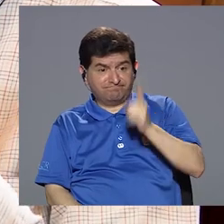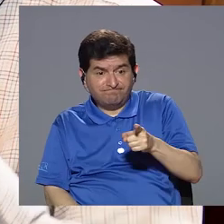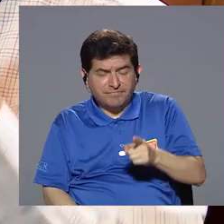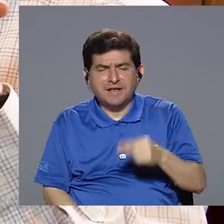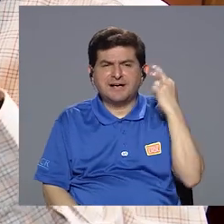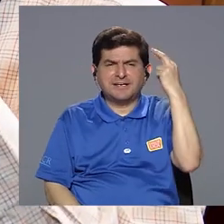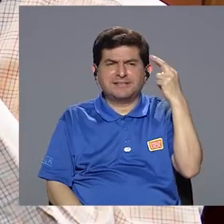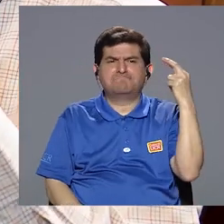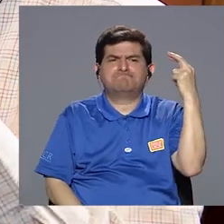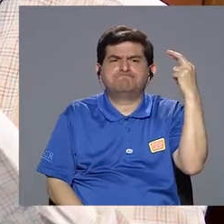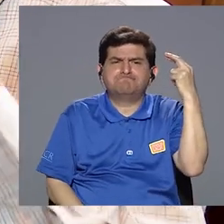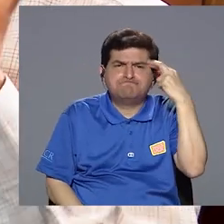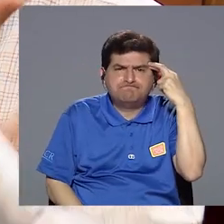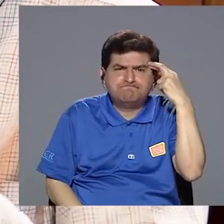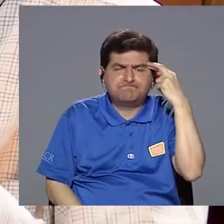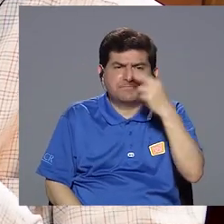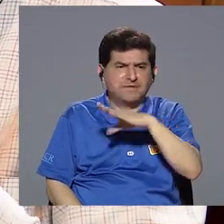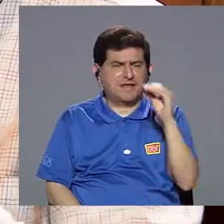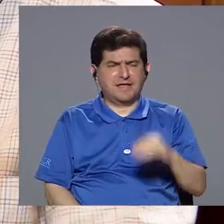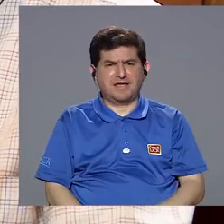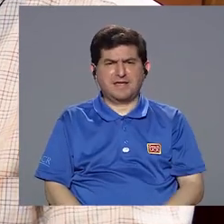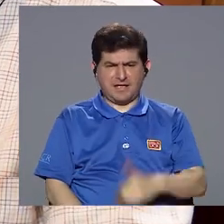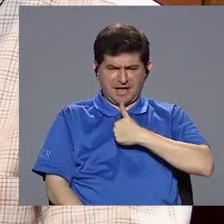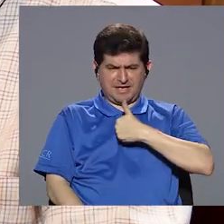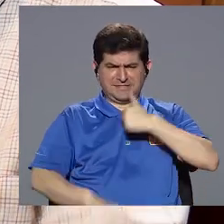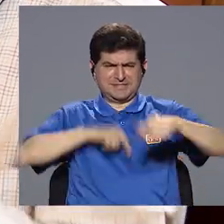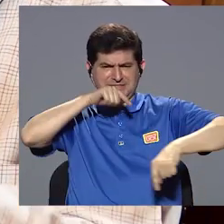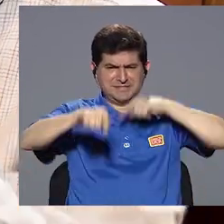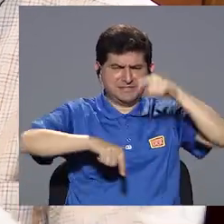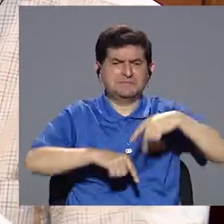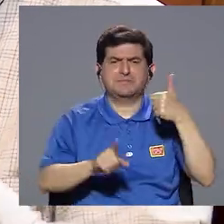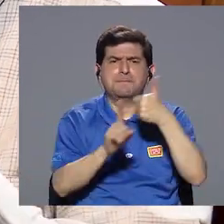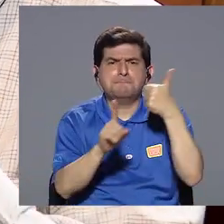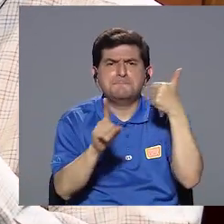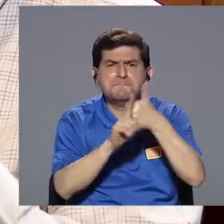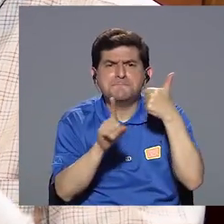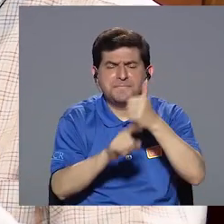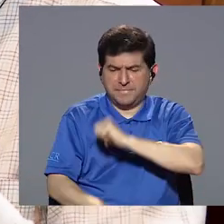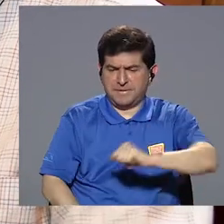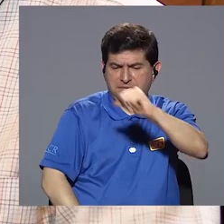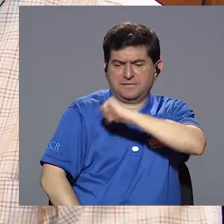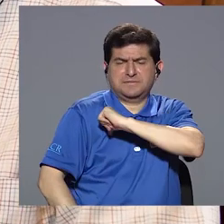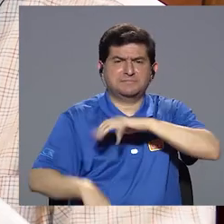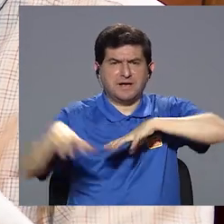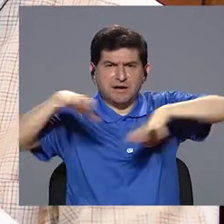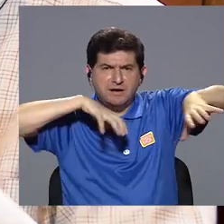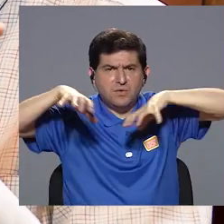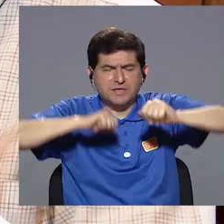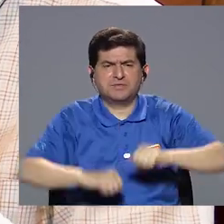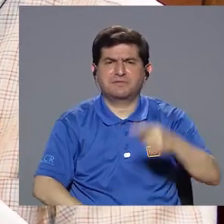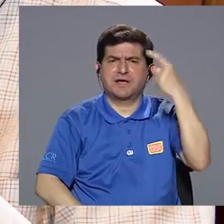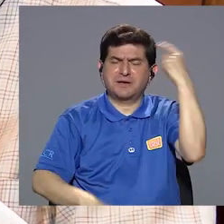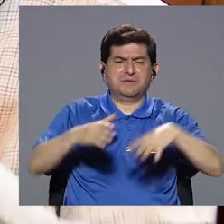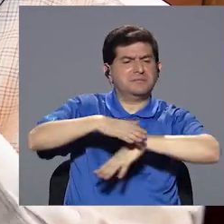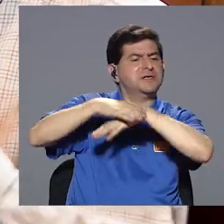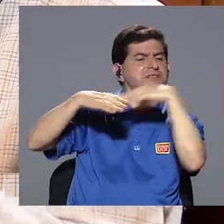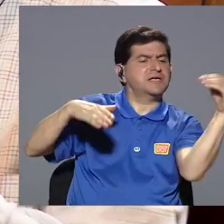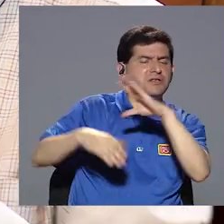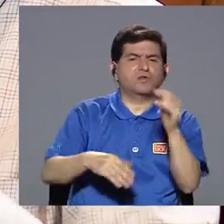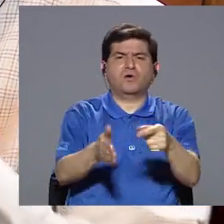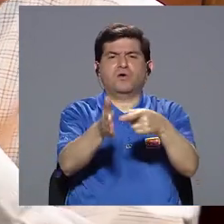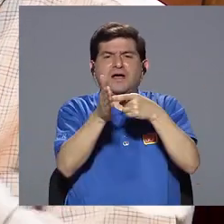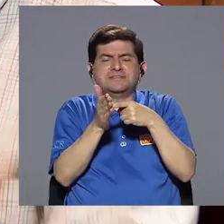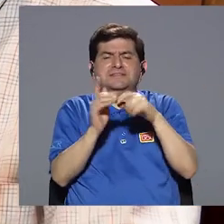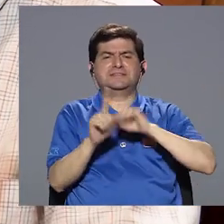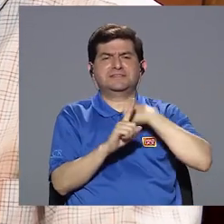conminan a reflexionar y ser autocríticos con nuestras mismas actitudes y actividades hacia